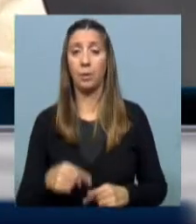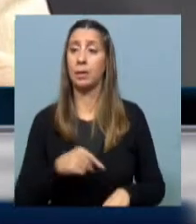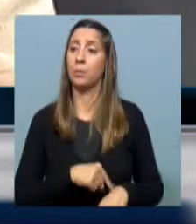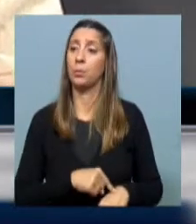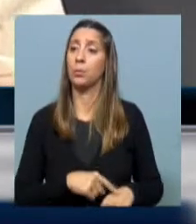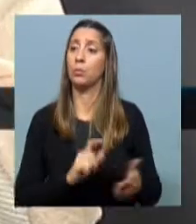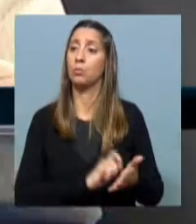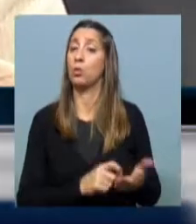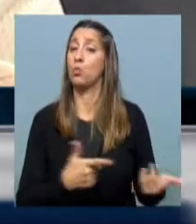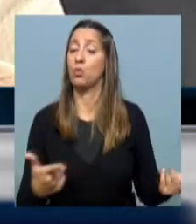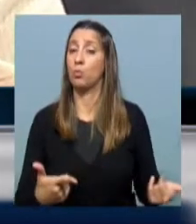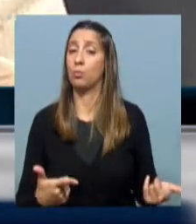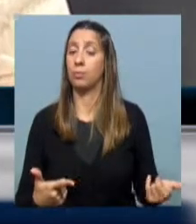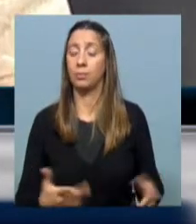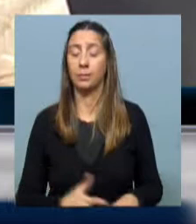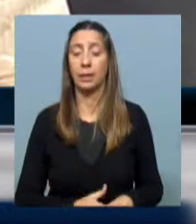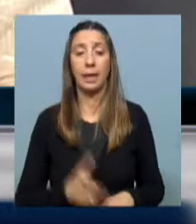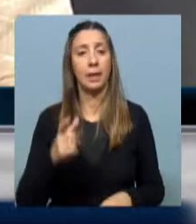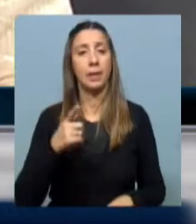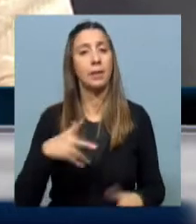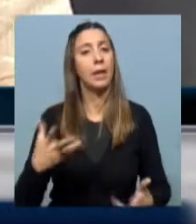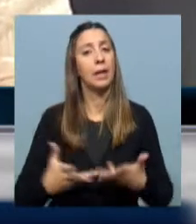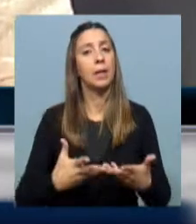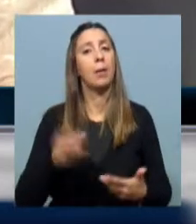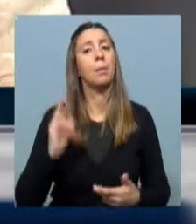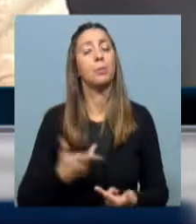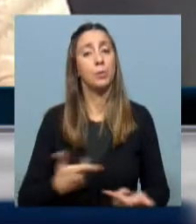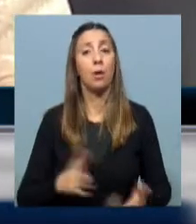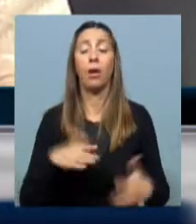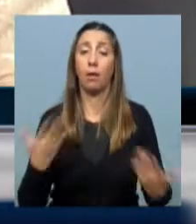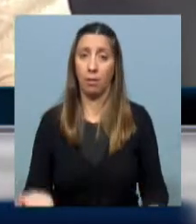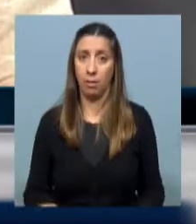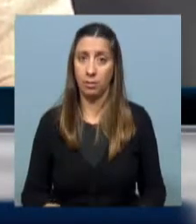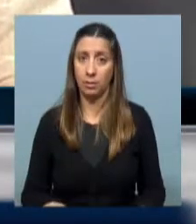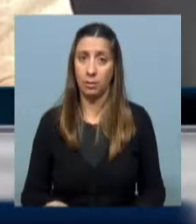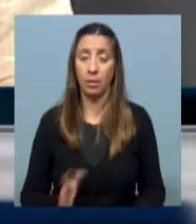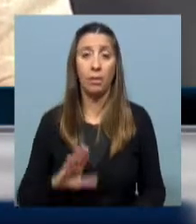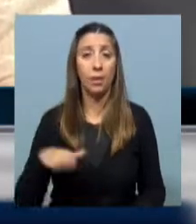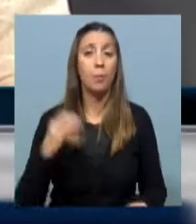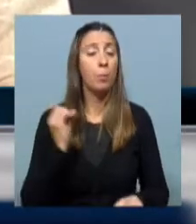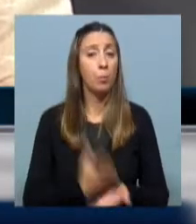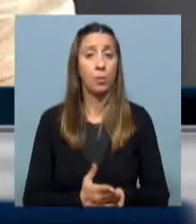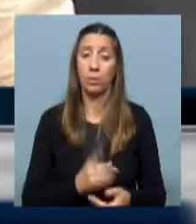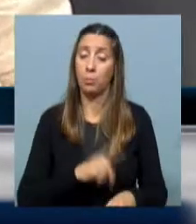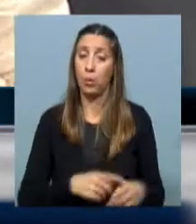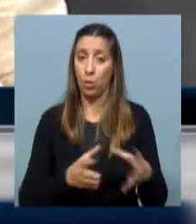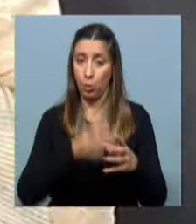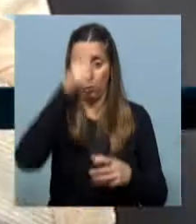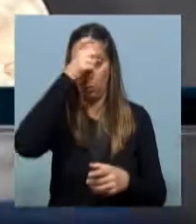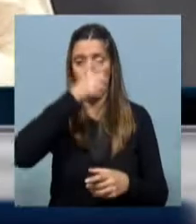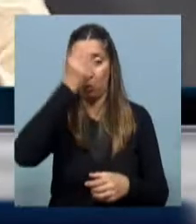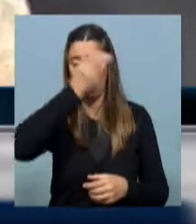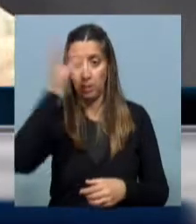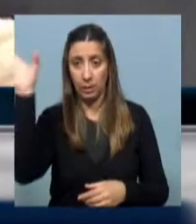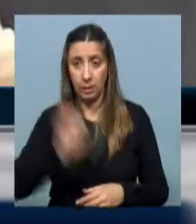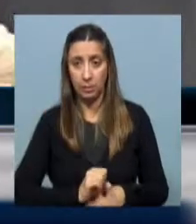haciendo resoluciones de quema controlada, esta quema es una quema no autorizada, por lo tanto, se le va a aplicar, una vez que bomberos oficiales